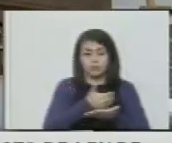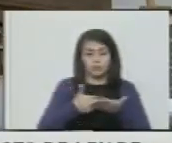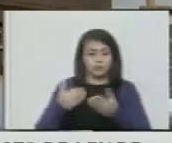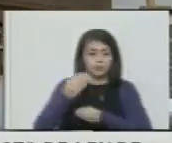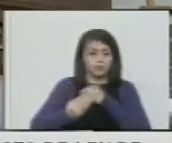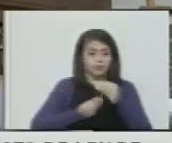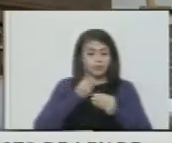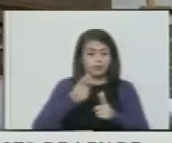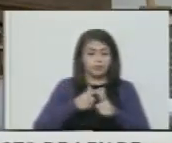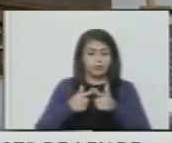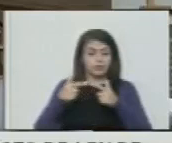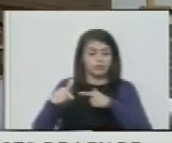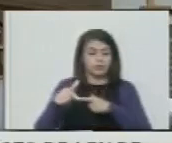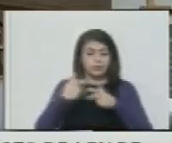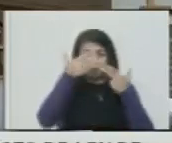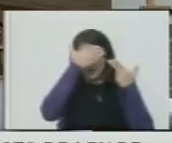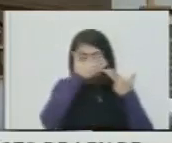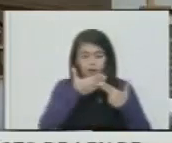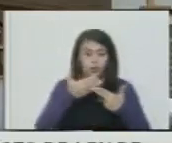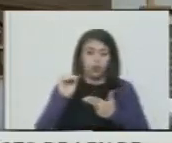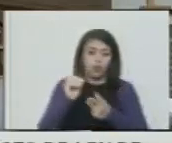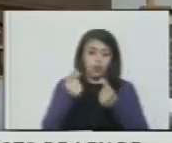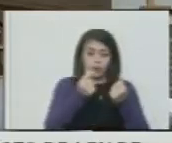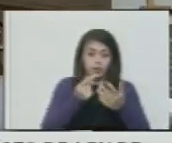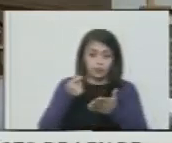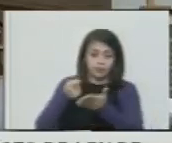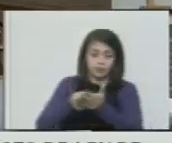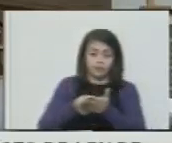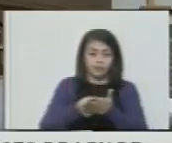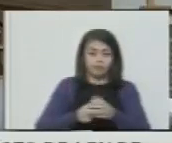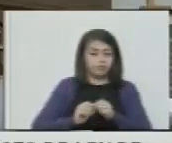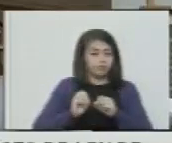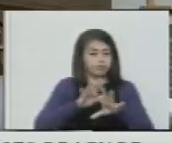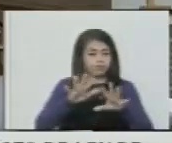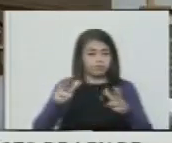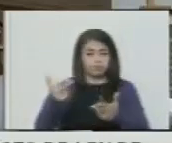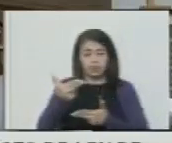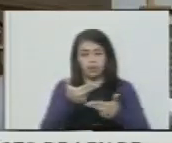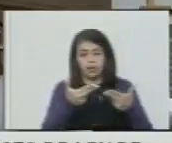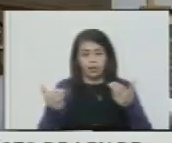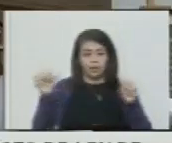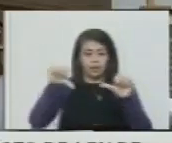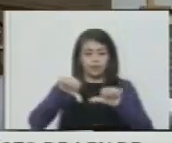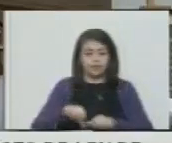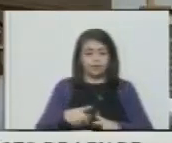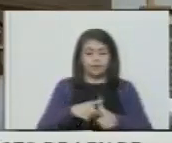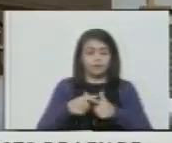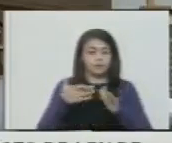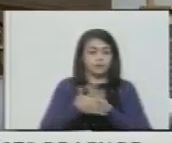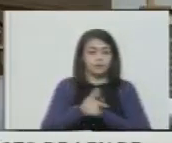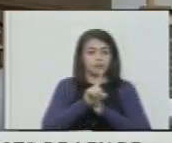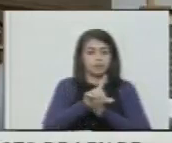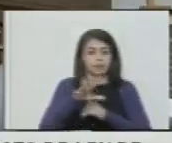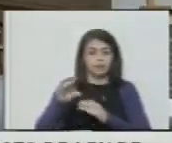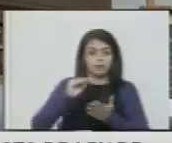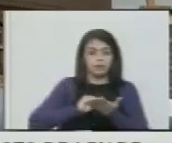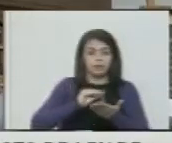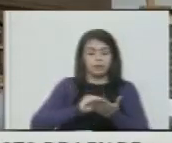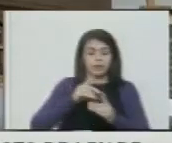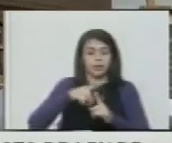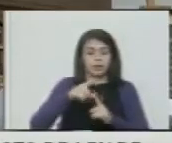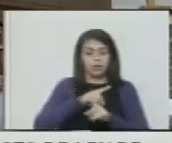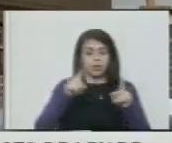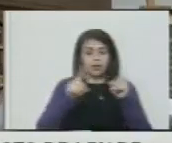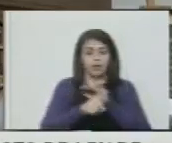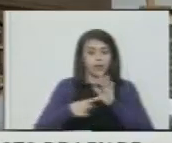capitales, financiamientos al terrorismo y financiamiento de la proliferación de armas de destrucción masiva, 150